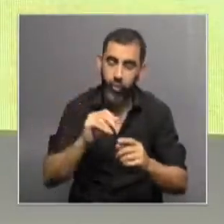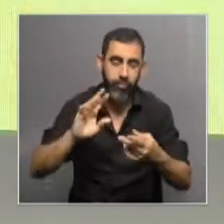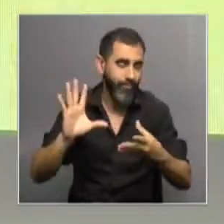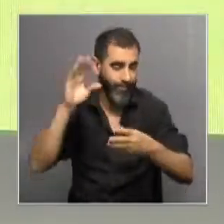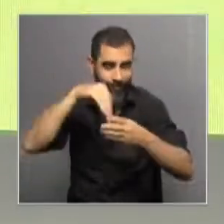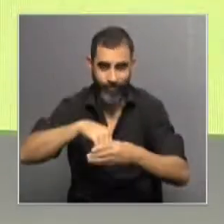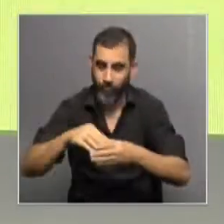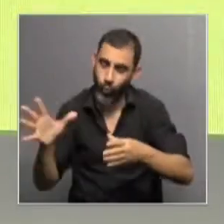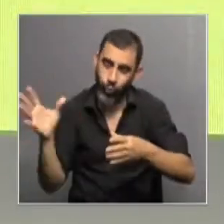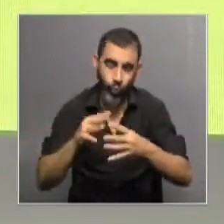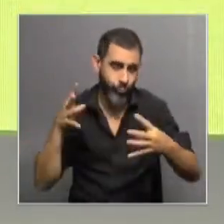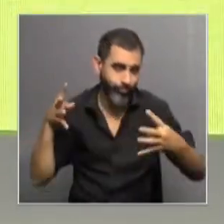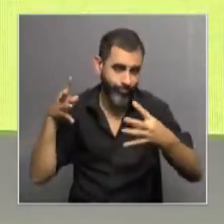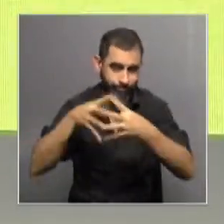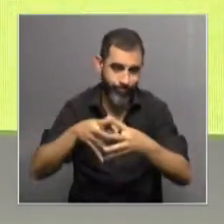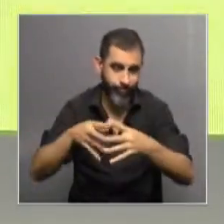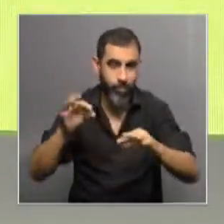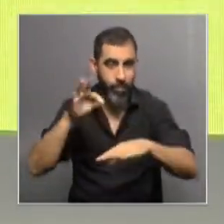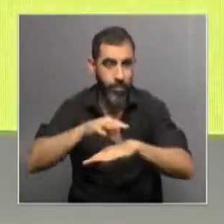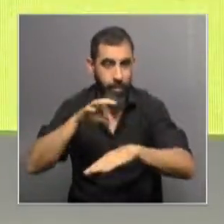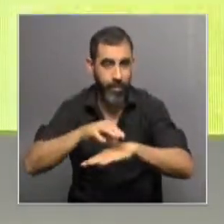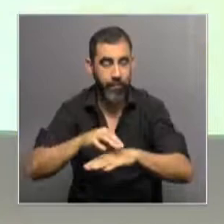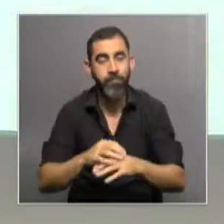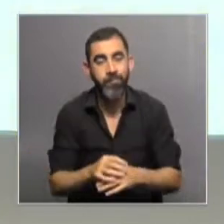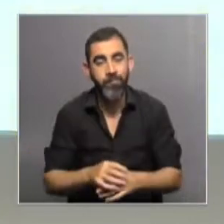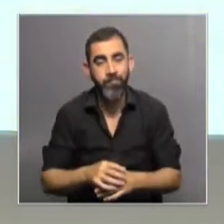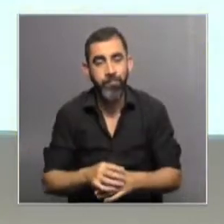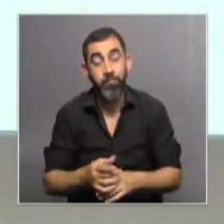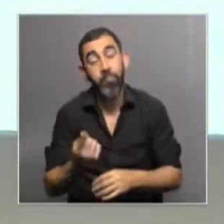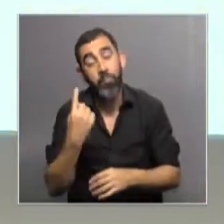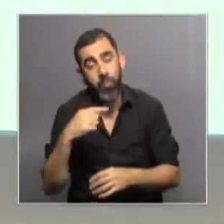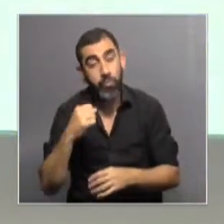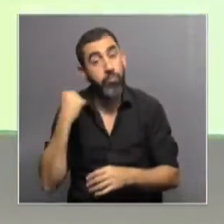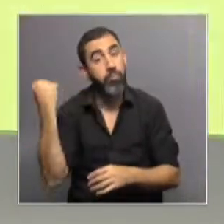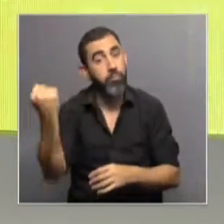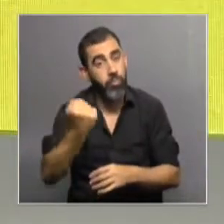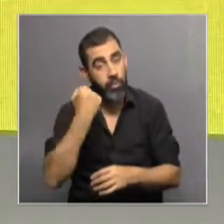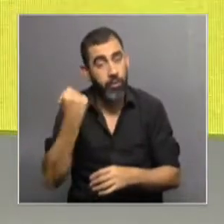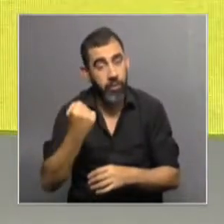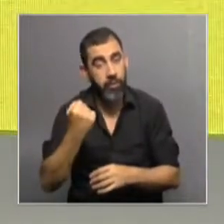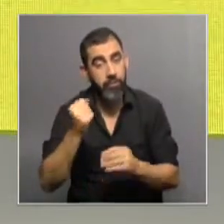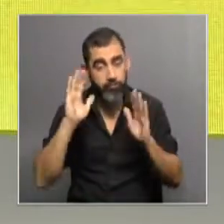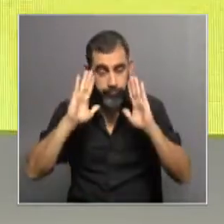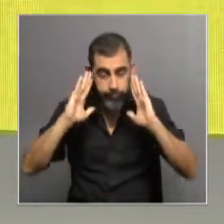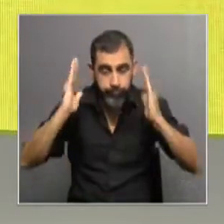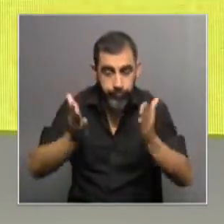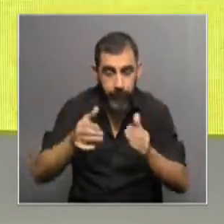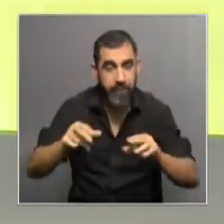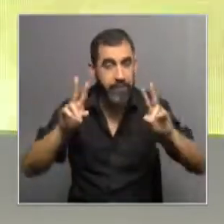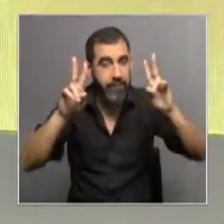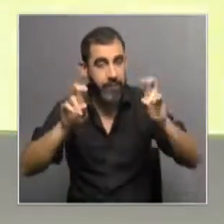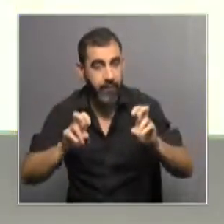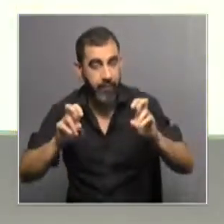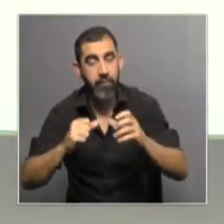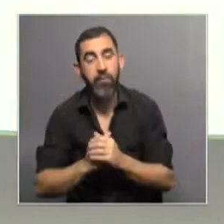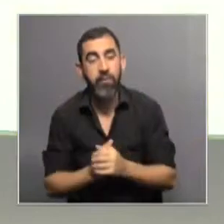está atravesando todas las especialidades médicas. Entonces, por eso es muy importante poder abordar ese tema y